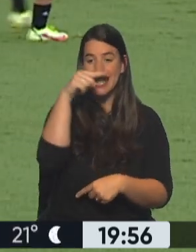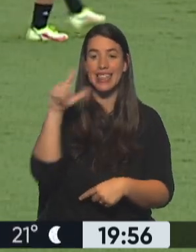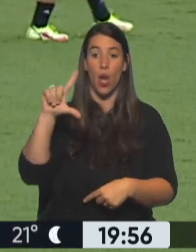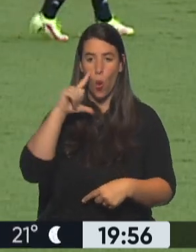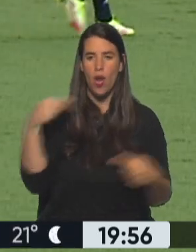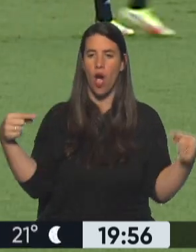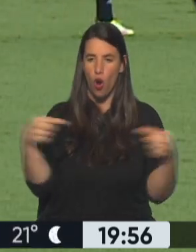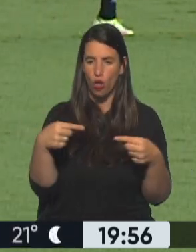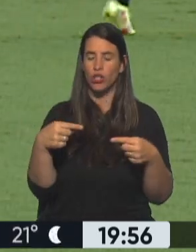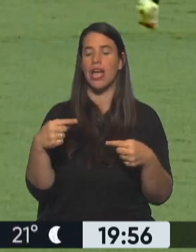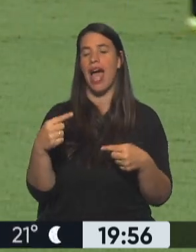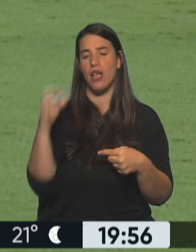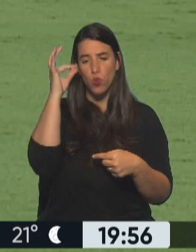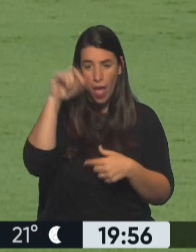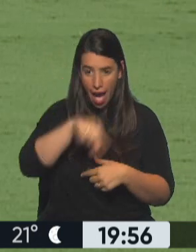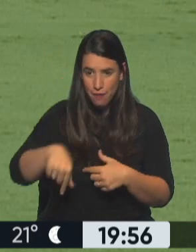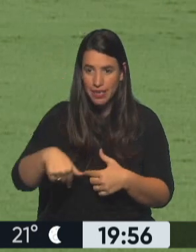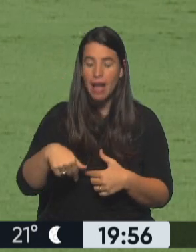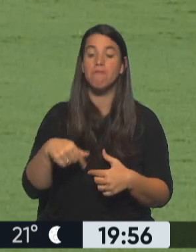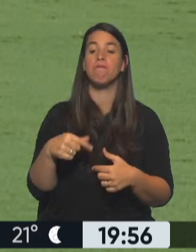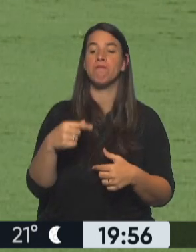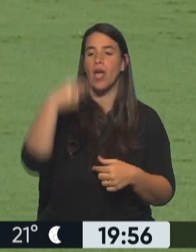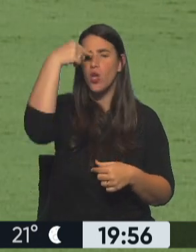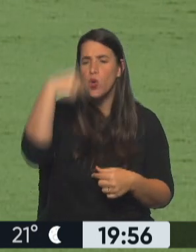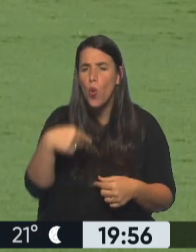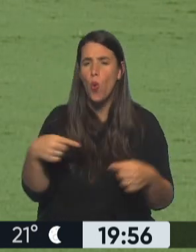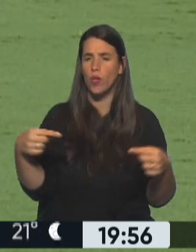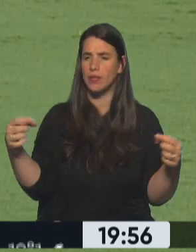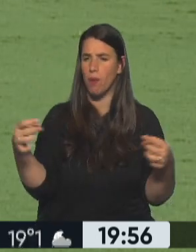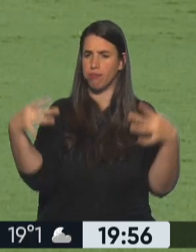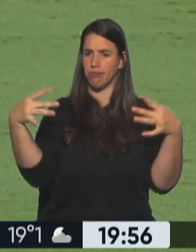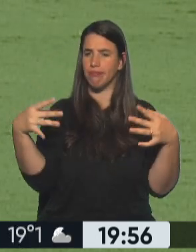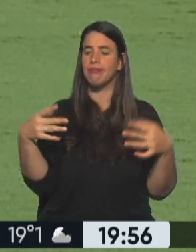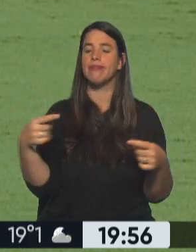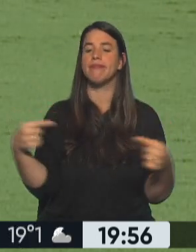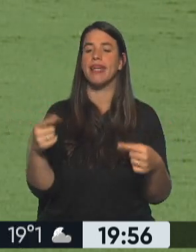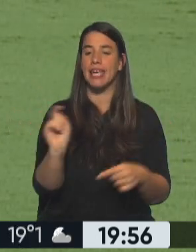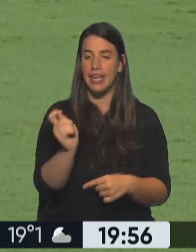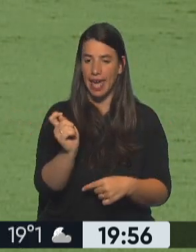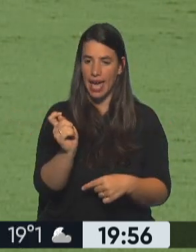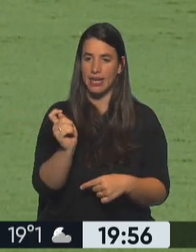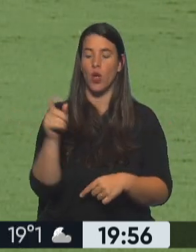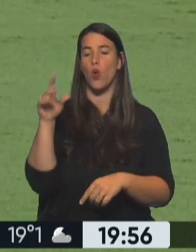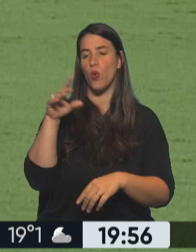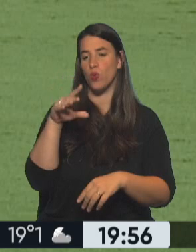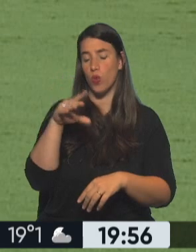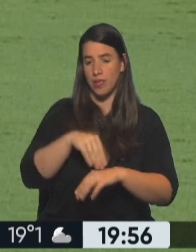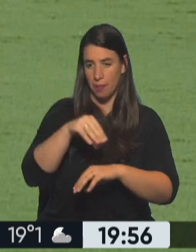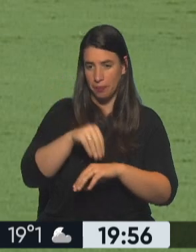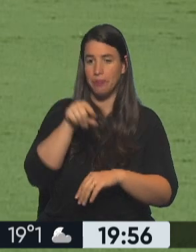contra Sudáfrica. Y por último, en la fase de grupo, enfrentarán a Suecia el